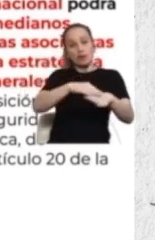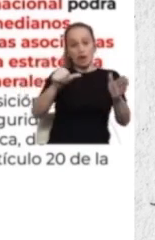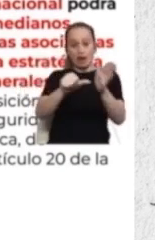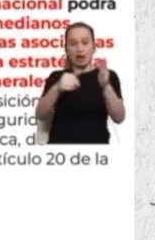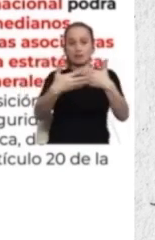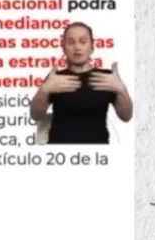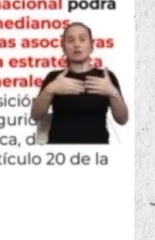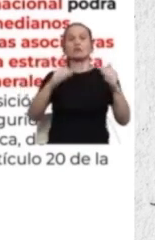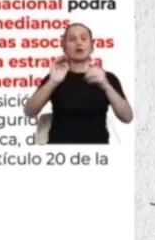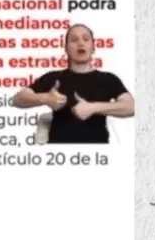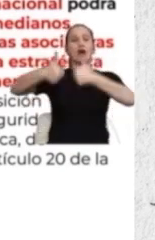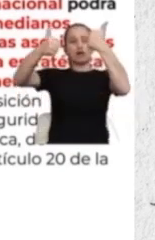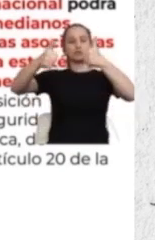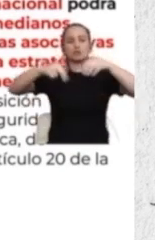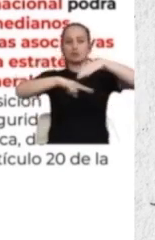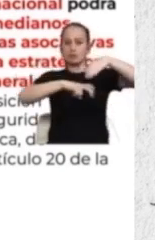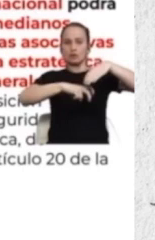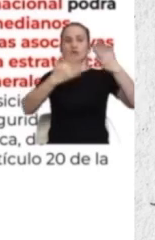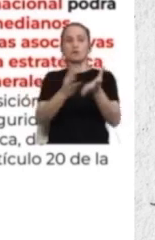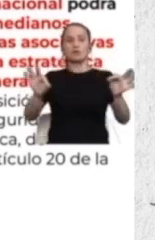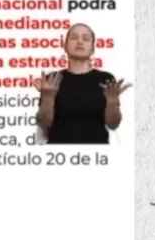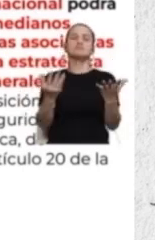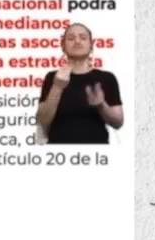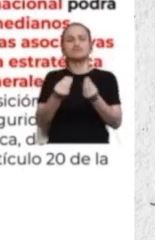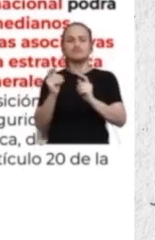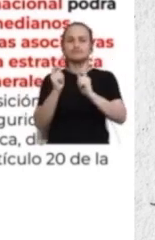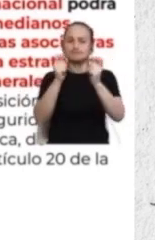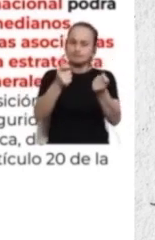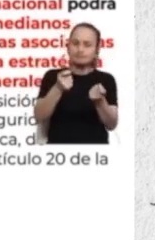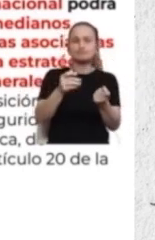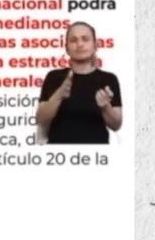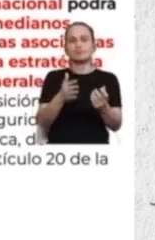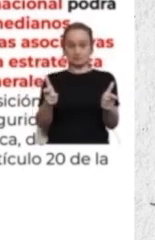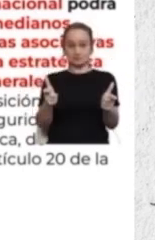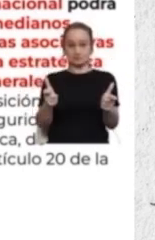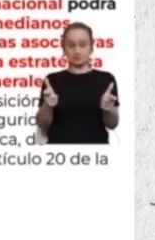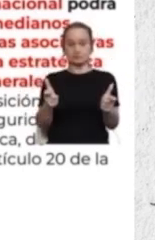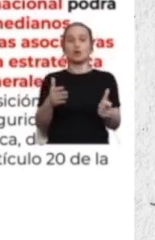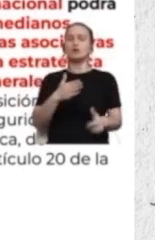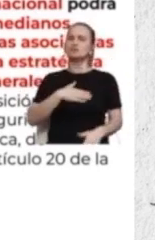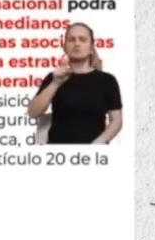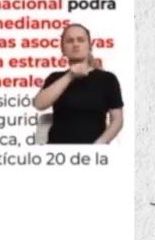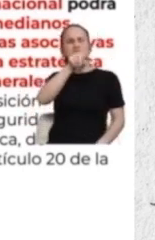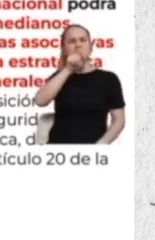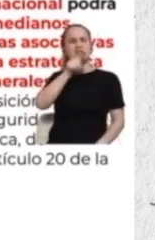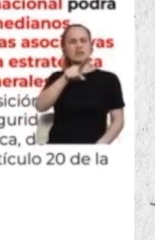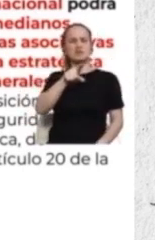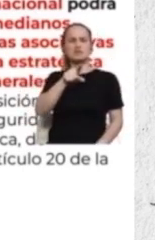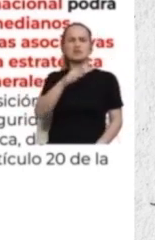Autoridad Minera Nacional podrá delimitar y otorgar pequeños y medianos a medianos organizados. Yo me pregunto, ¿a